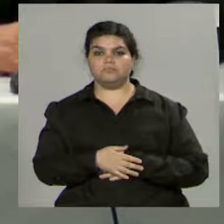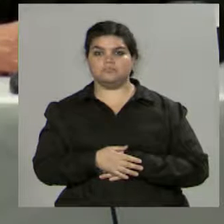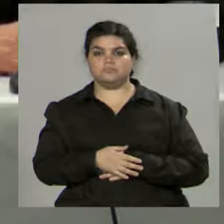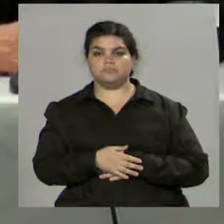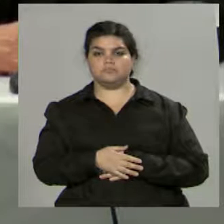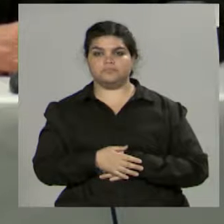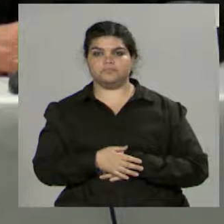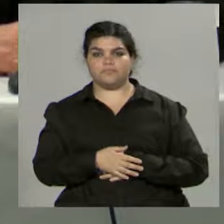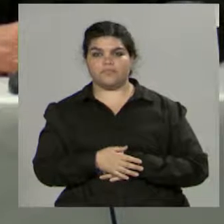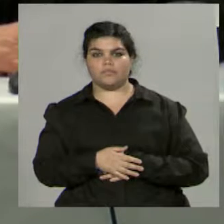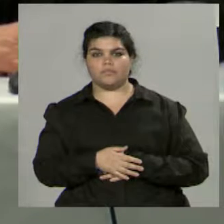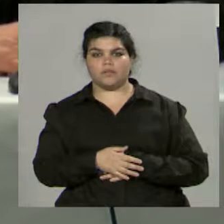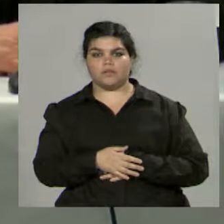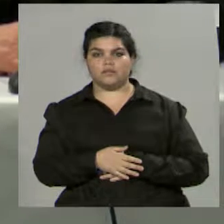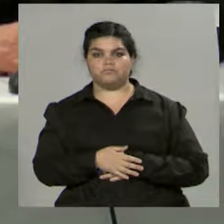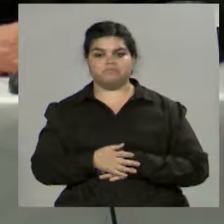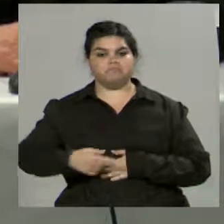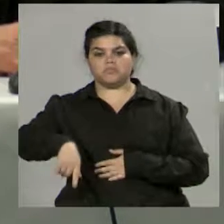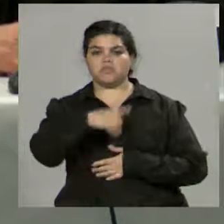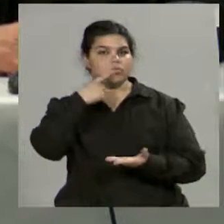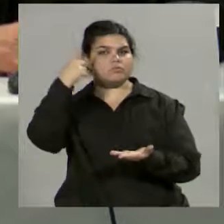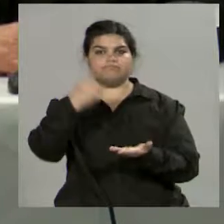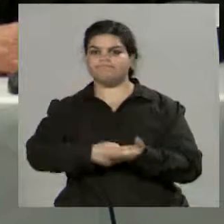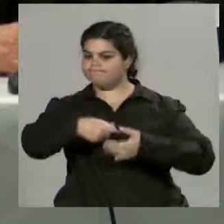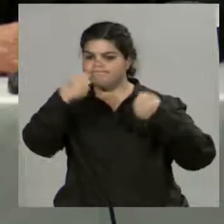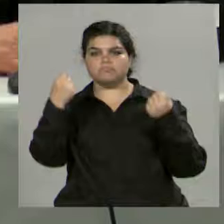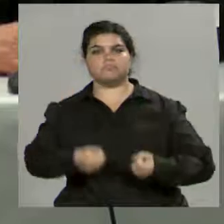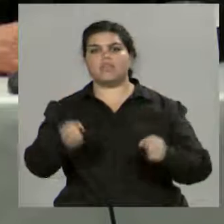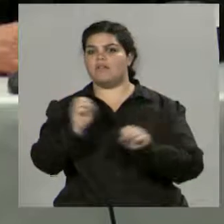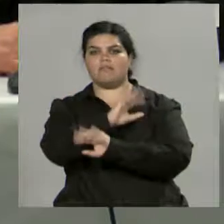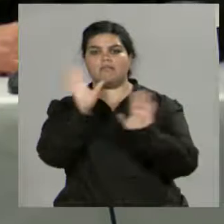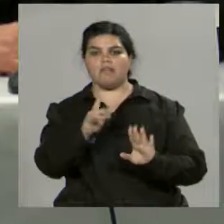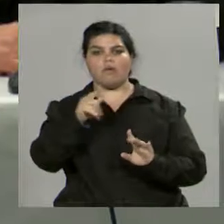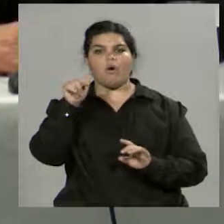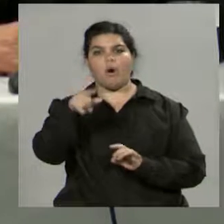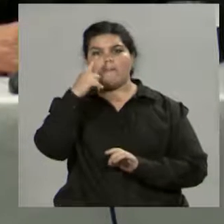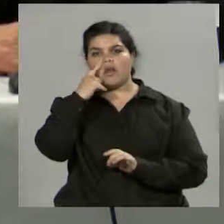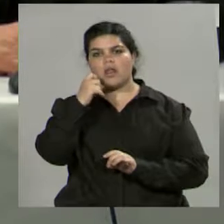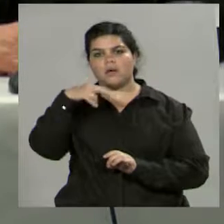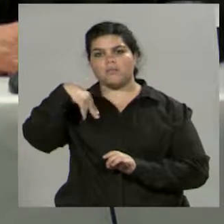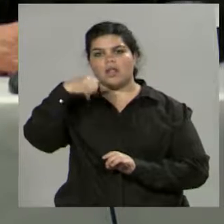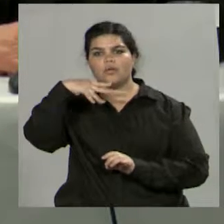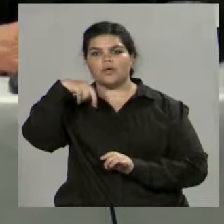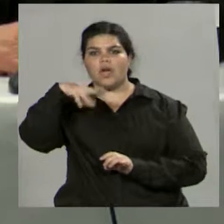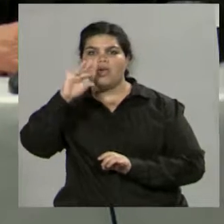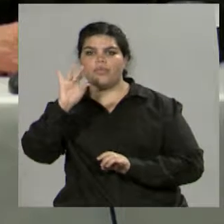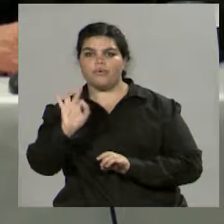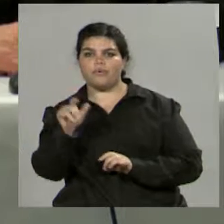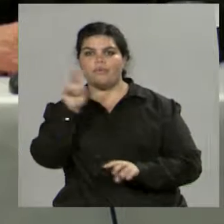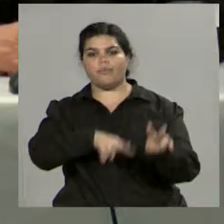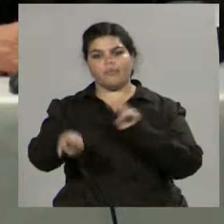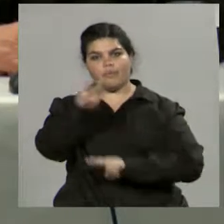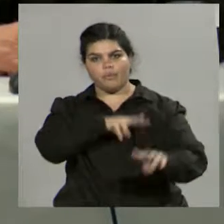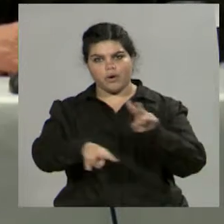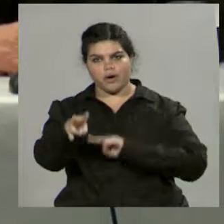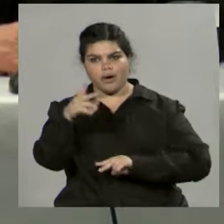tenemos la absoluta decisión, como lo estamos haciendo, de buscar a Maldonado, pero de ninguna manera vamos a aceptar